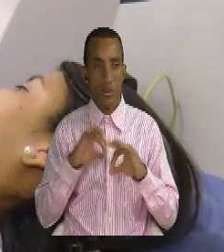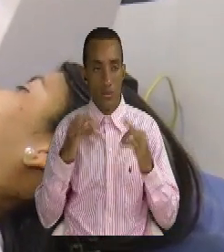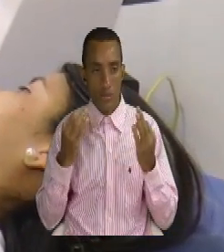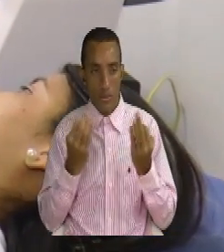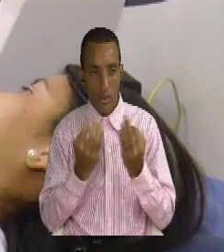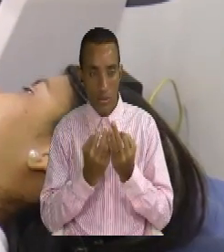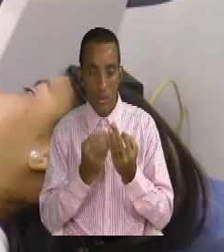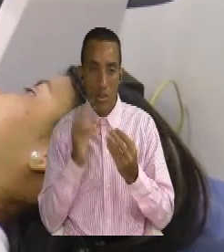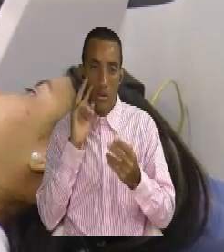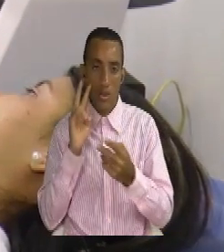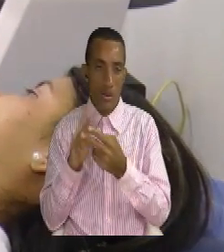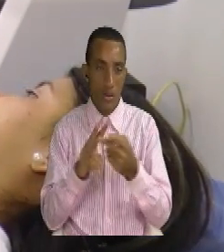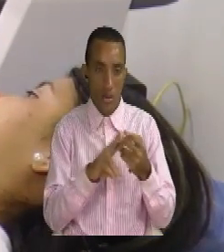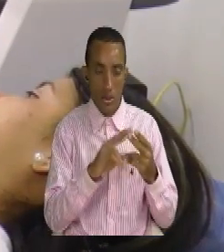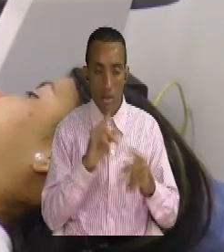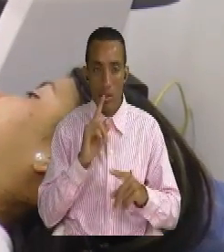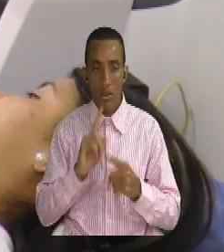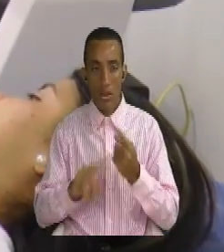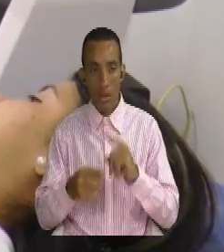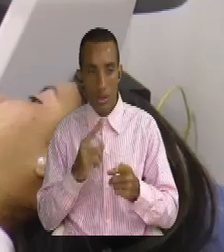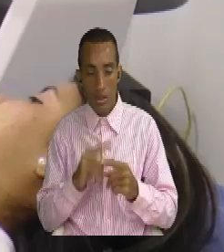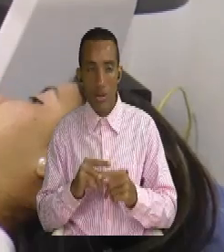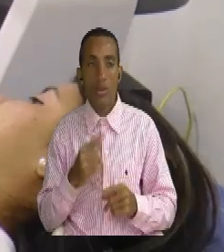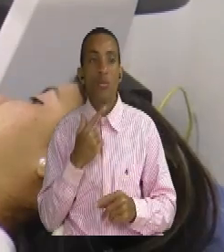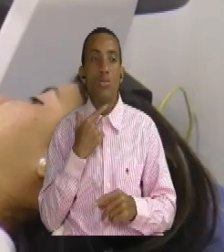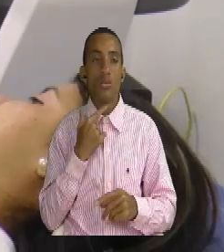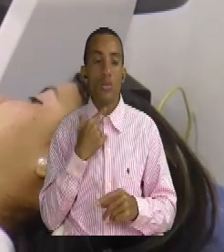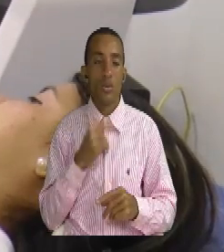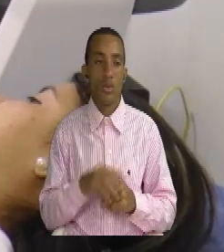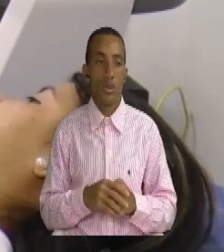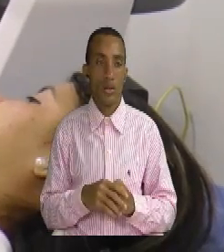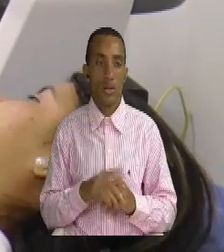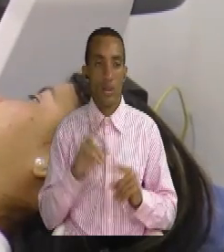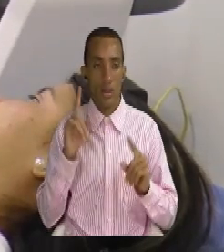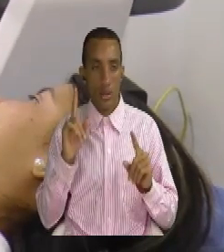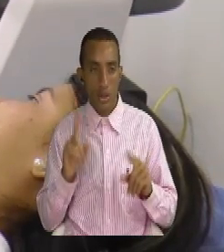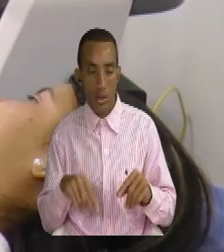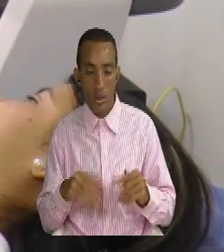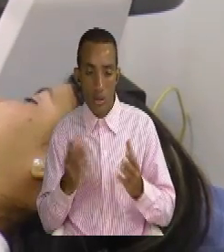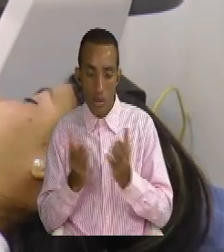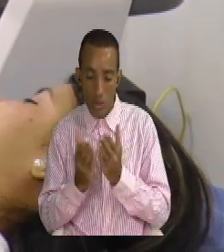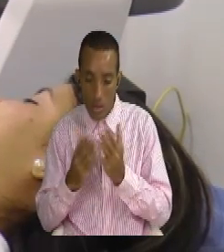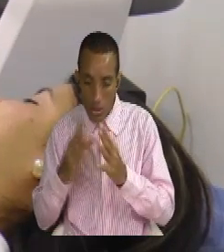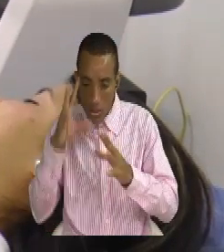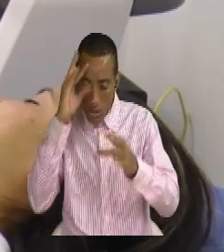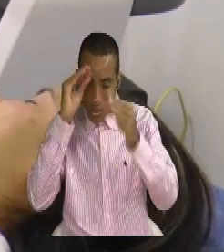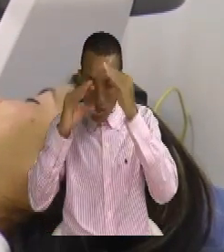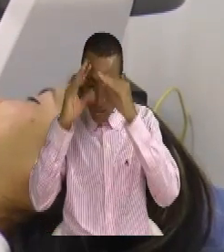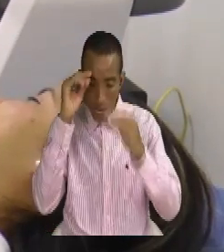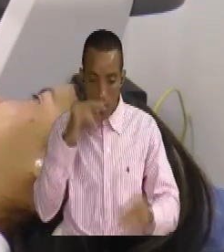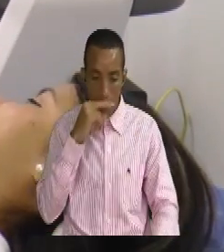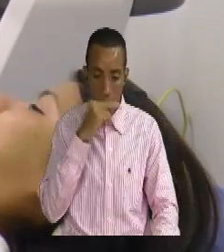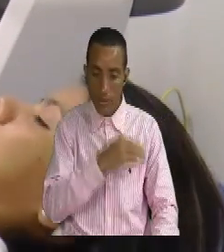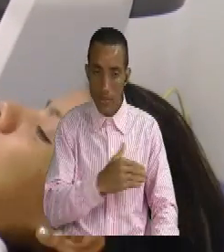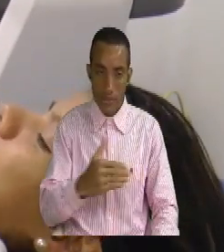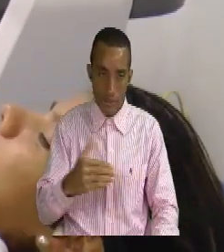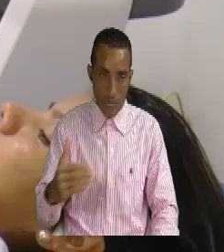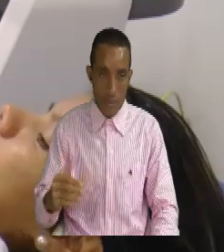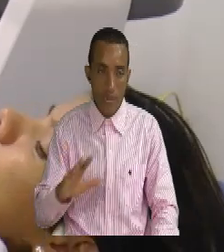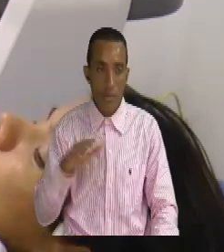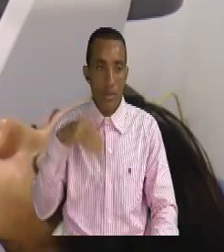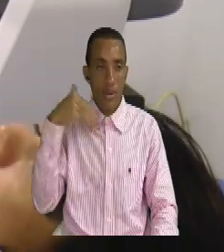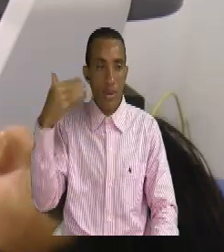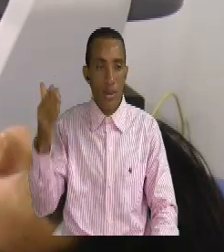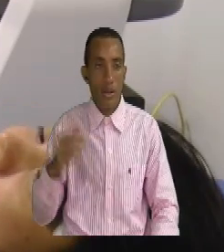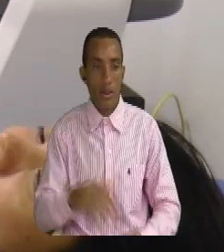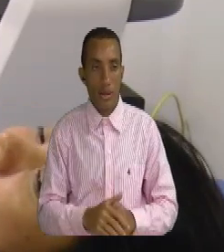conociendo amigos que nos fueron ayudando, les gustó la idea. Pero pues tocaba hacer la parte académica, entonces hicimos ginecología, luego hicimos medicina materno-fetal. Y